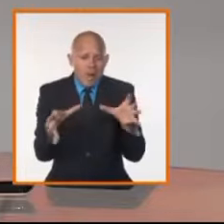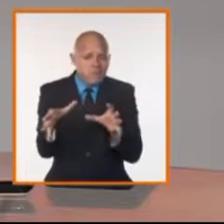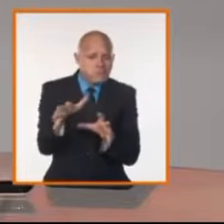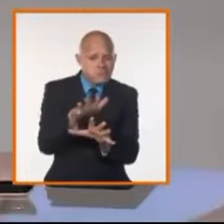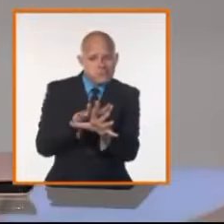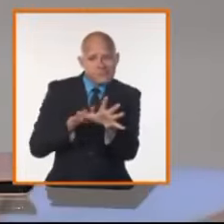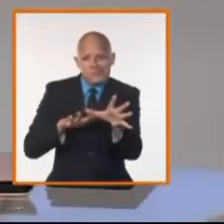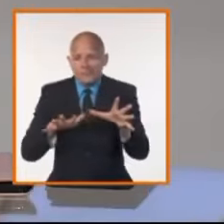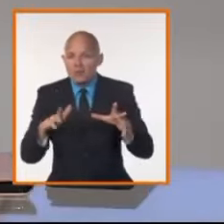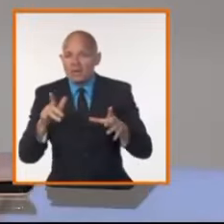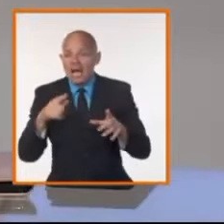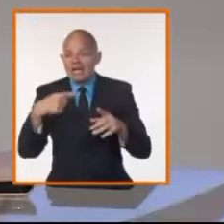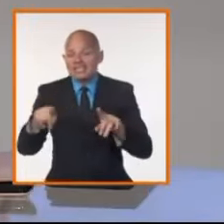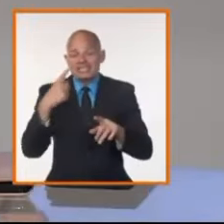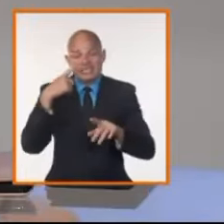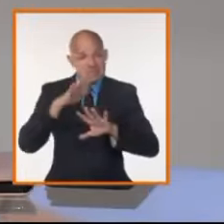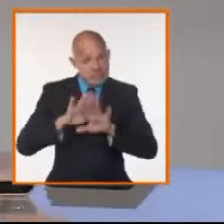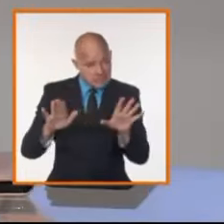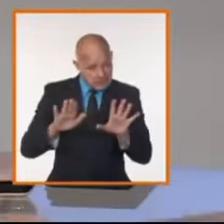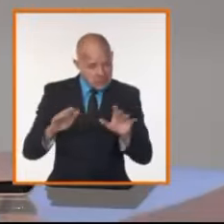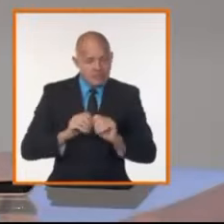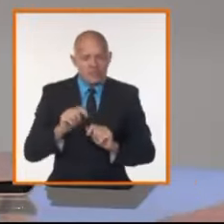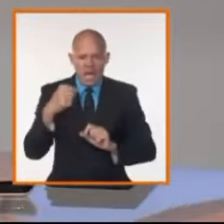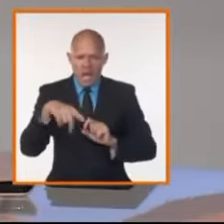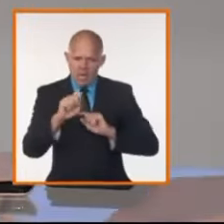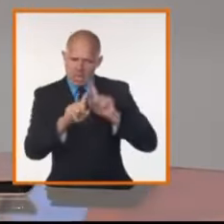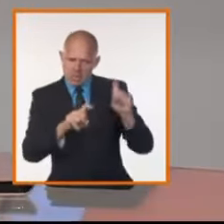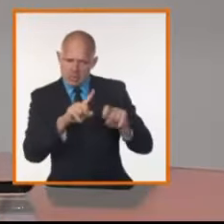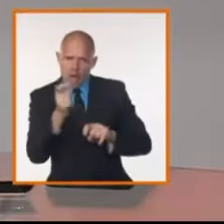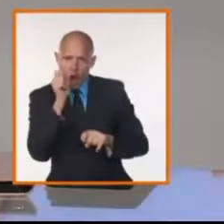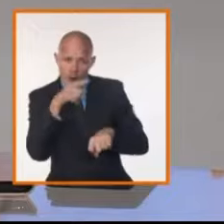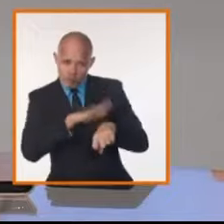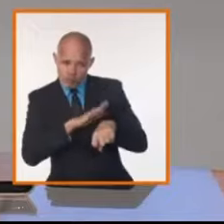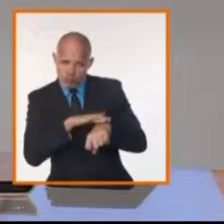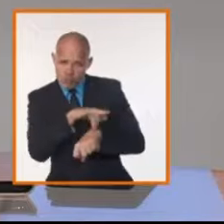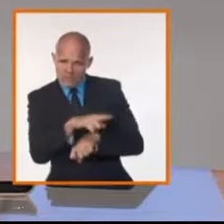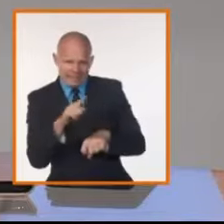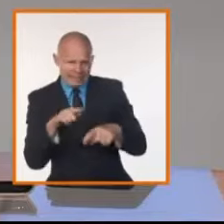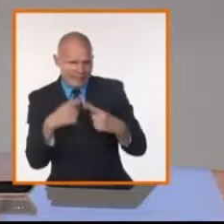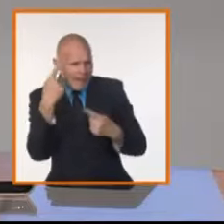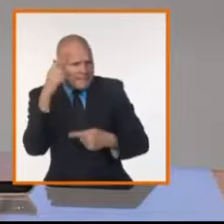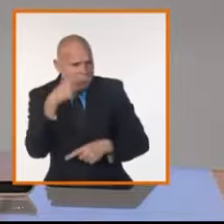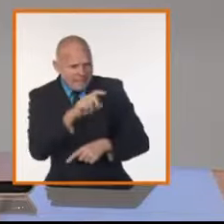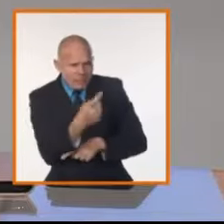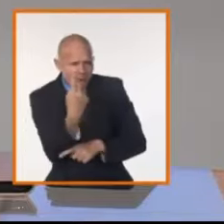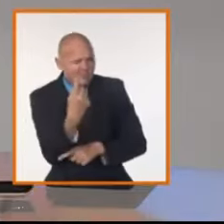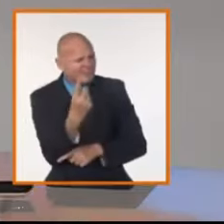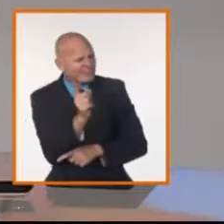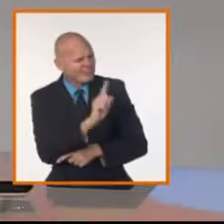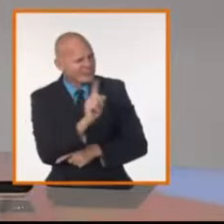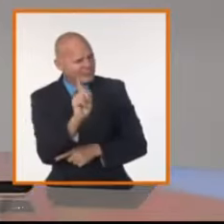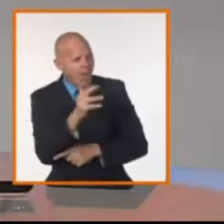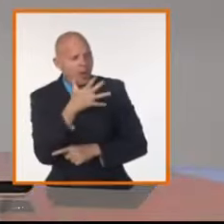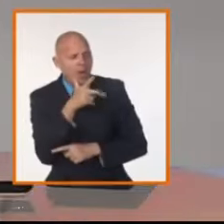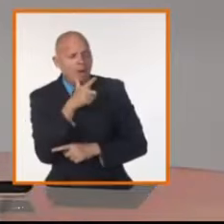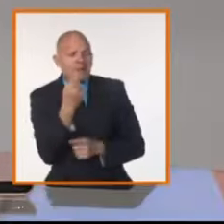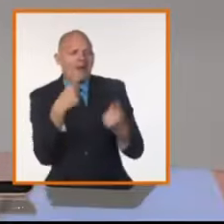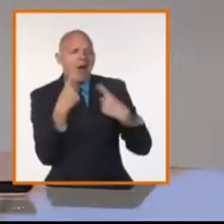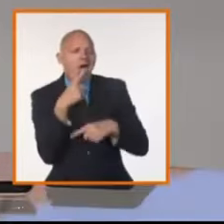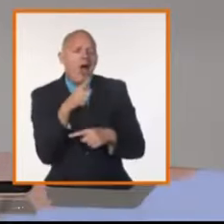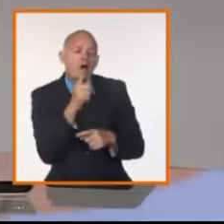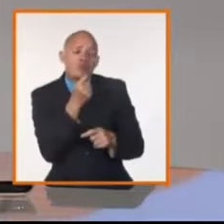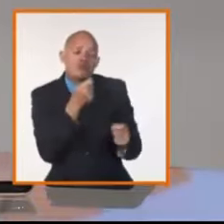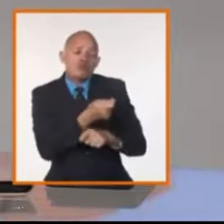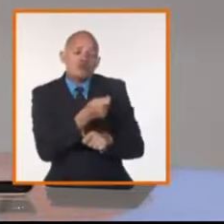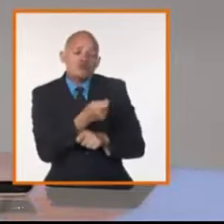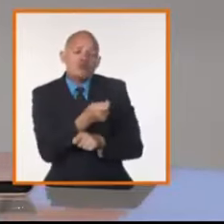sentido Ya se está investigando además que el atacante pudiera no haber actuado solo sino que así que fue instigado